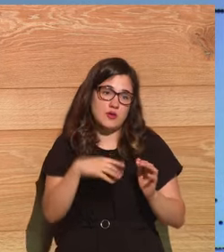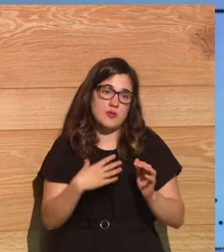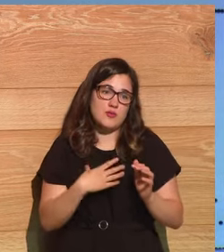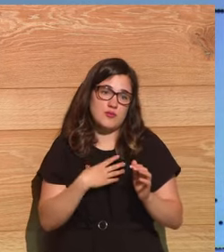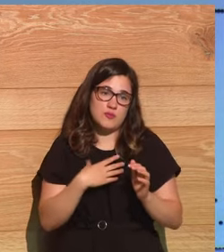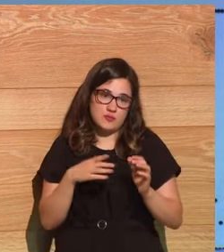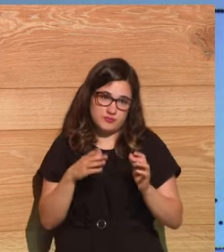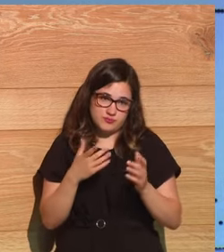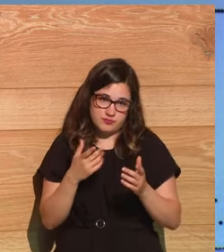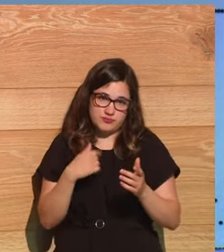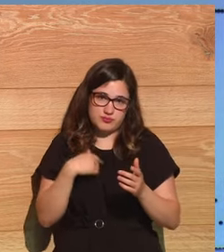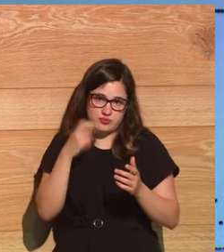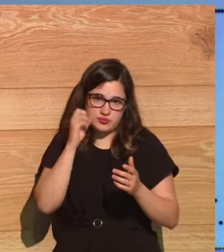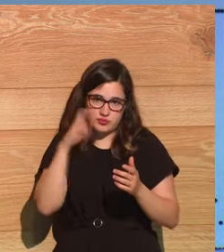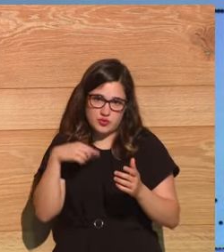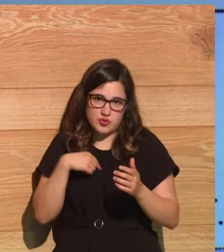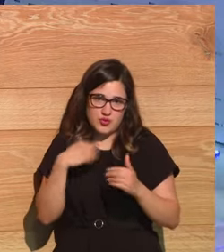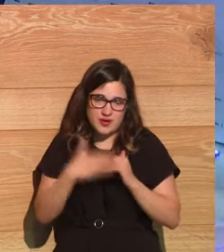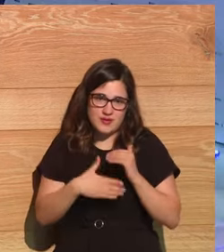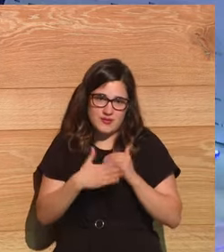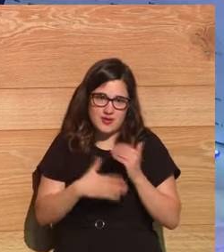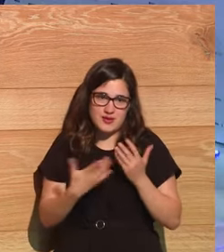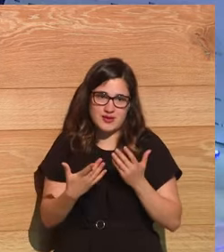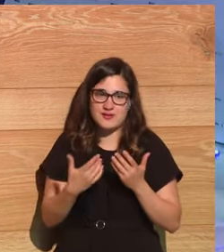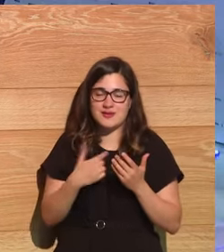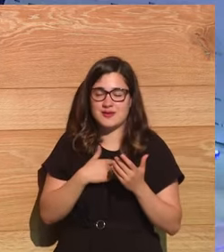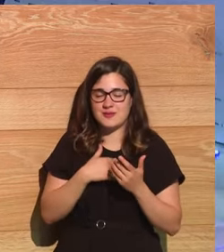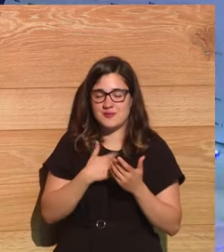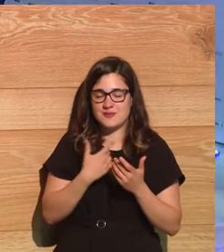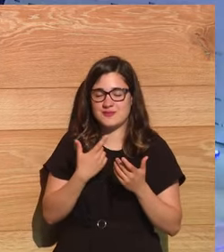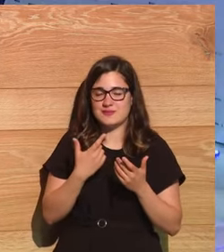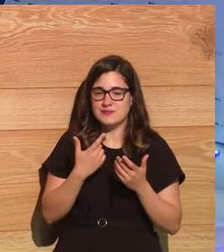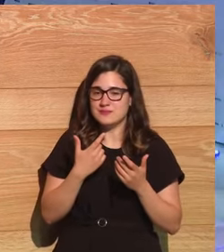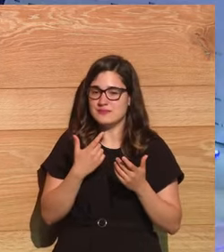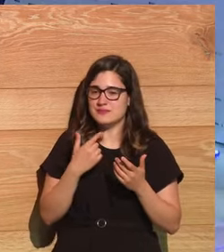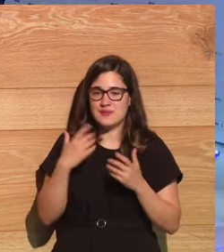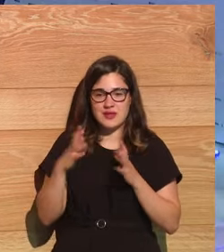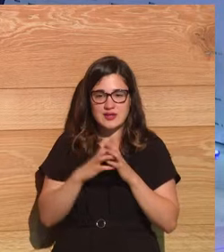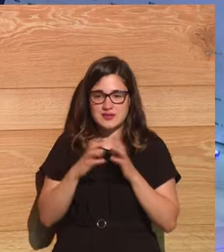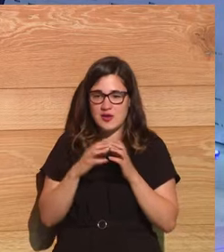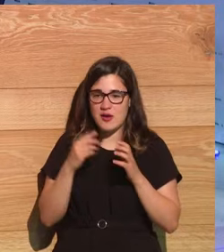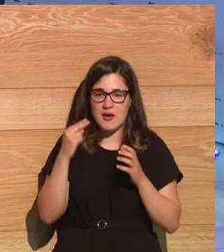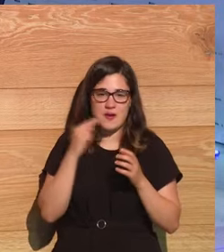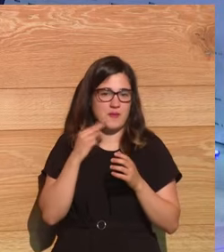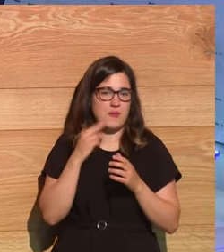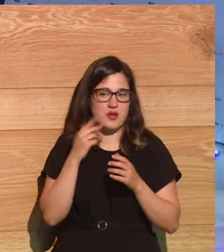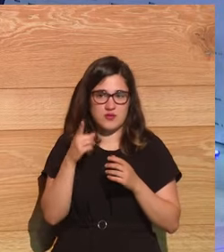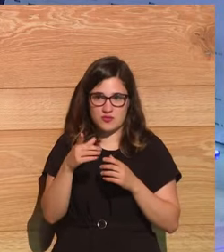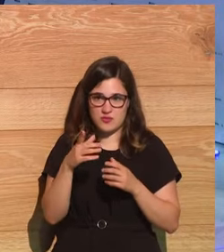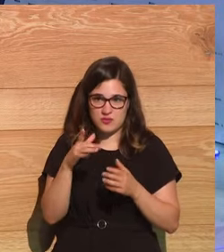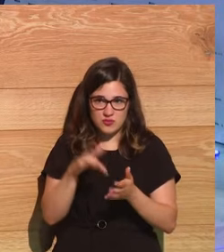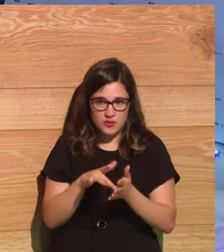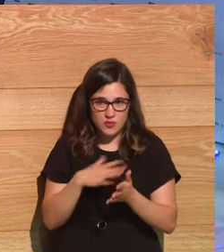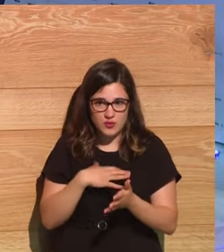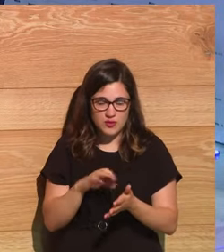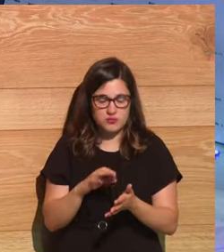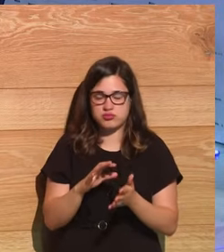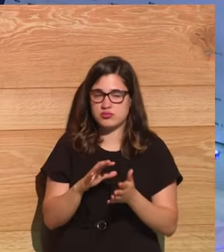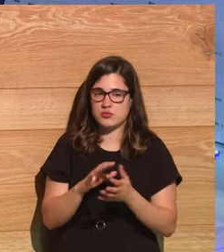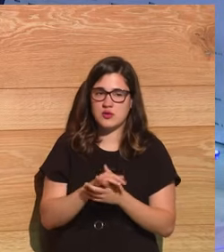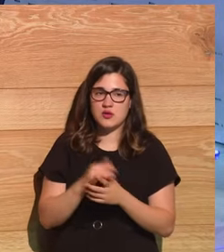esta contestación está mi deseo y mi pánico de imaginar que eso pudiera suceder. Claro, yo soy de las, iba a decir a lo mejor